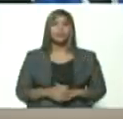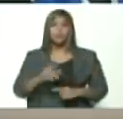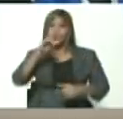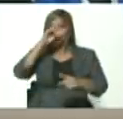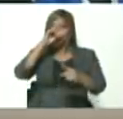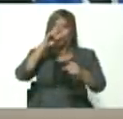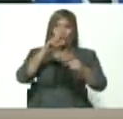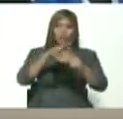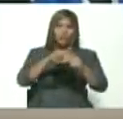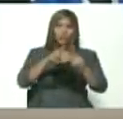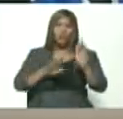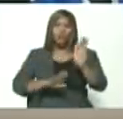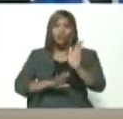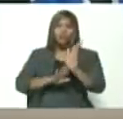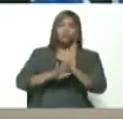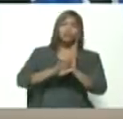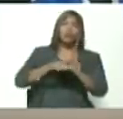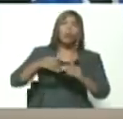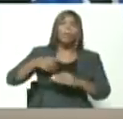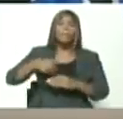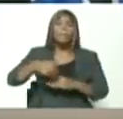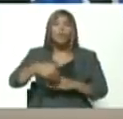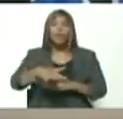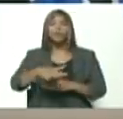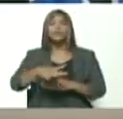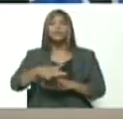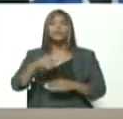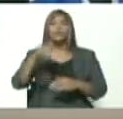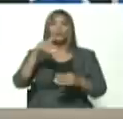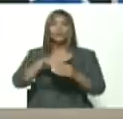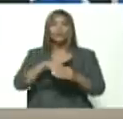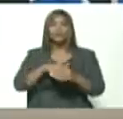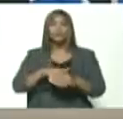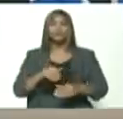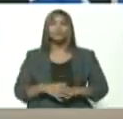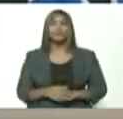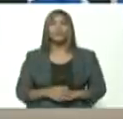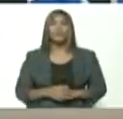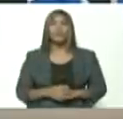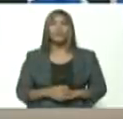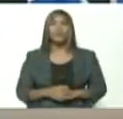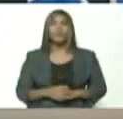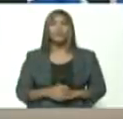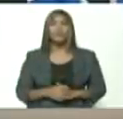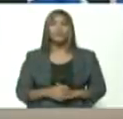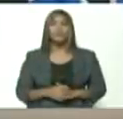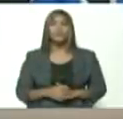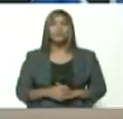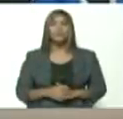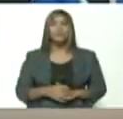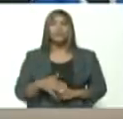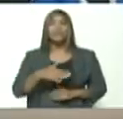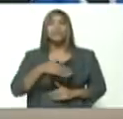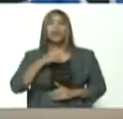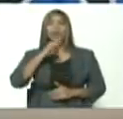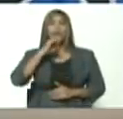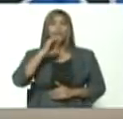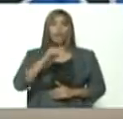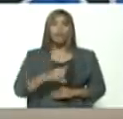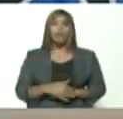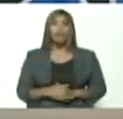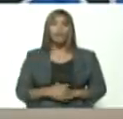a avanzar en el próximo proceso electoral. En este sentido, queremos informarle al